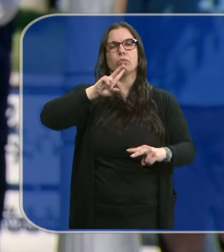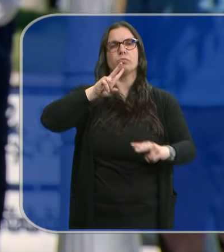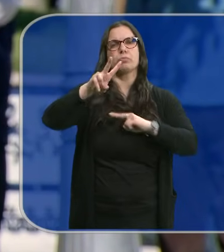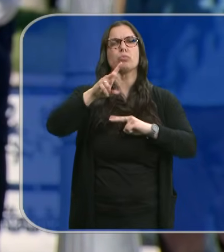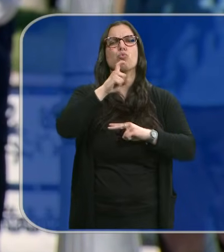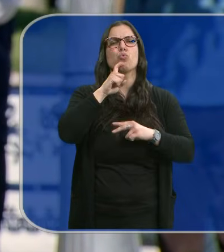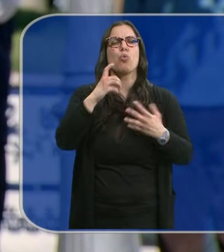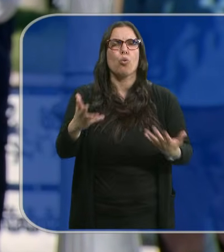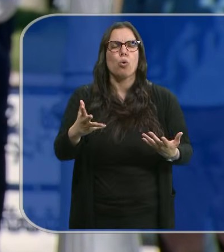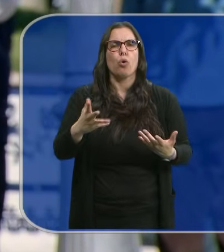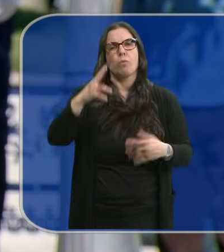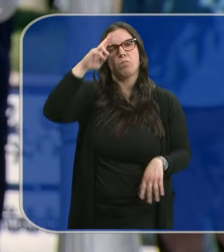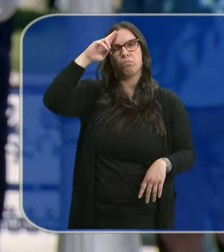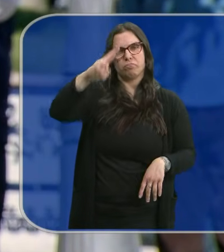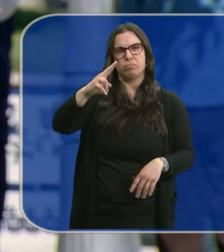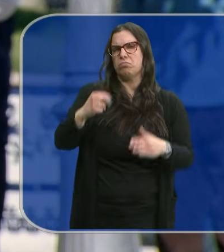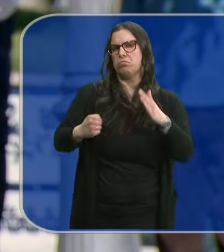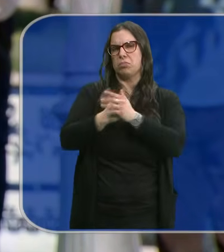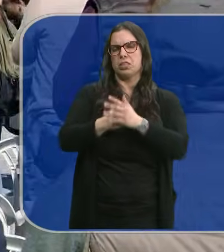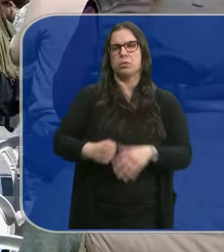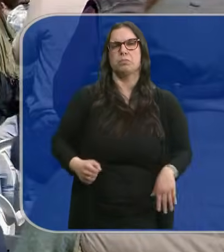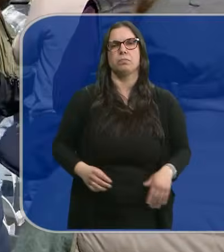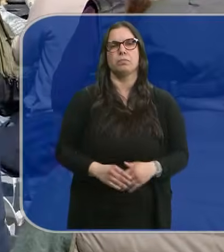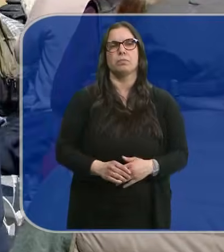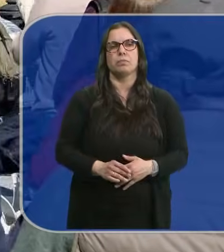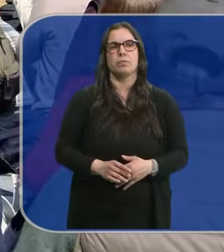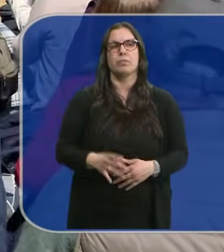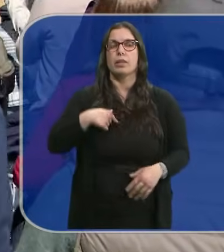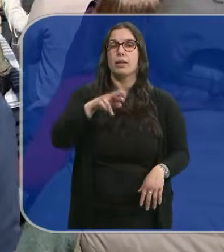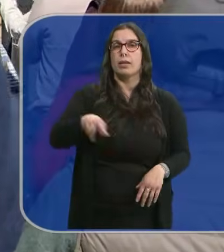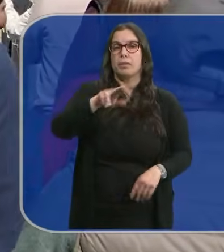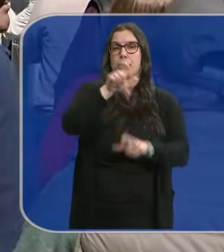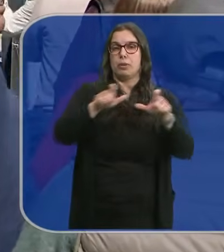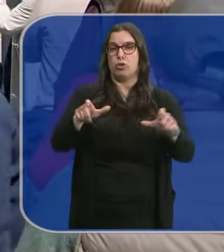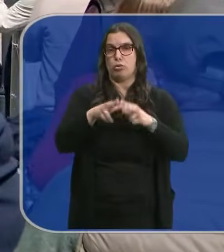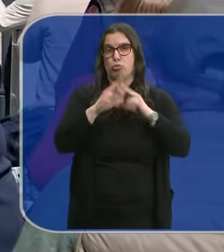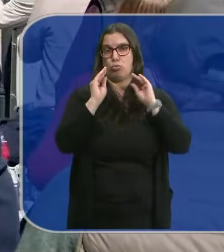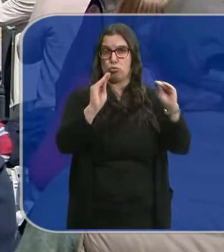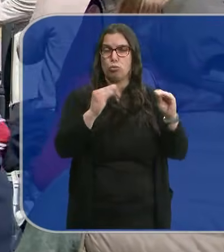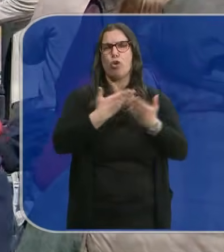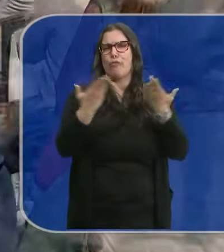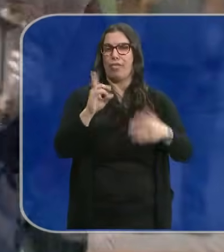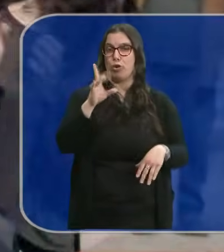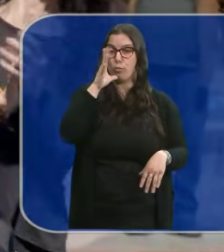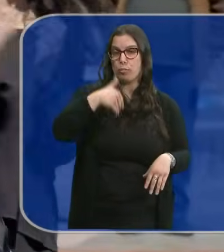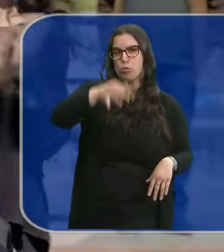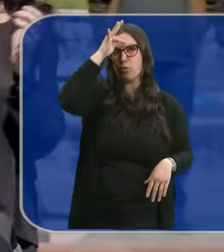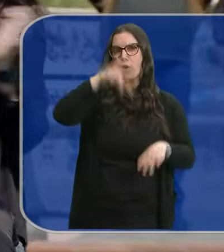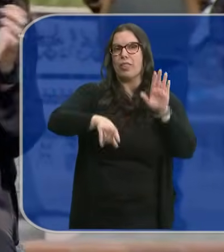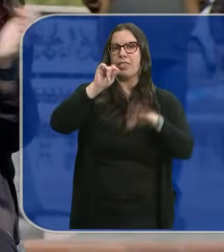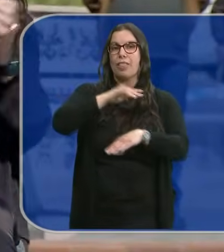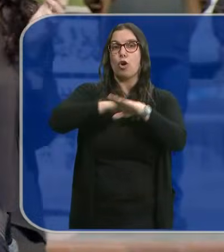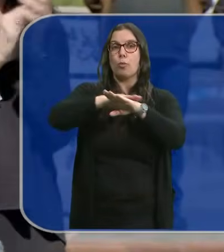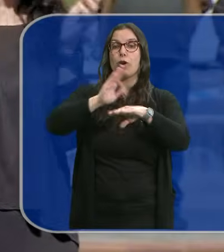les respondemos con respeto, con mucho respeto. Pero insiste a los suyos que no se confíen, porque el domingo se decide el gobierno para